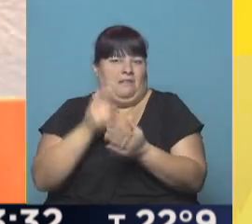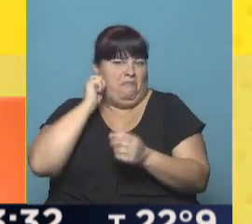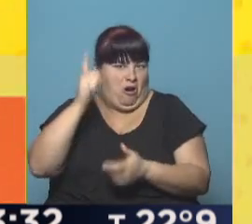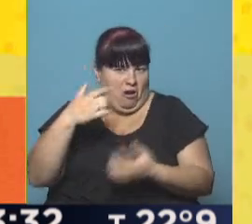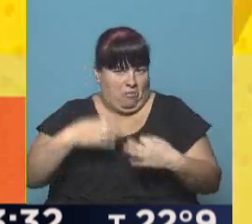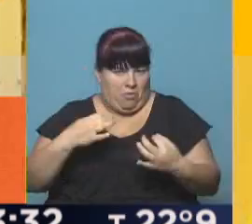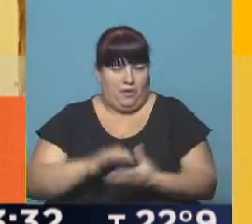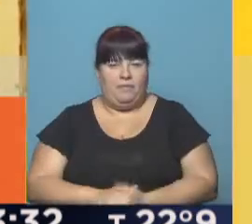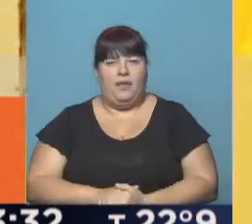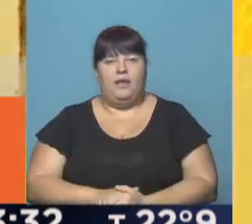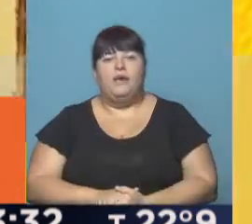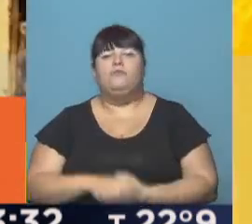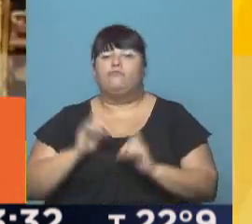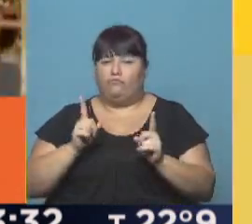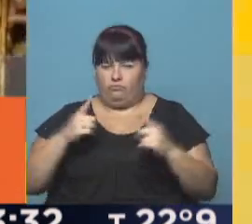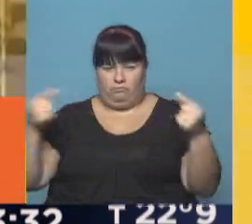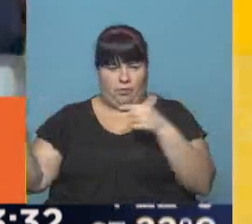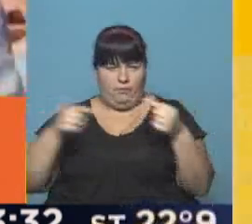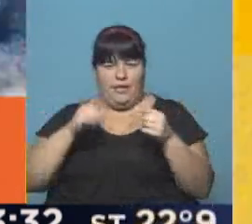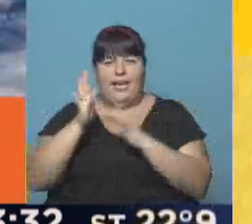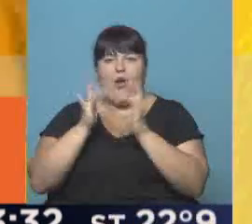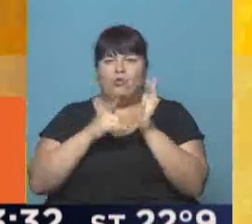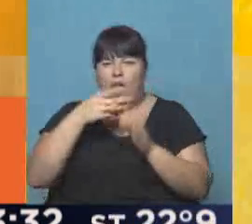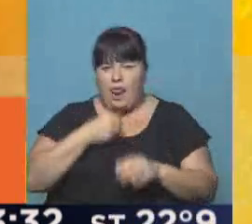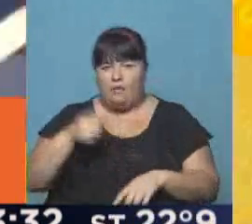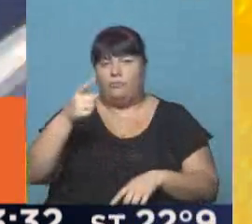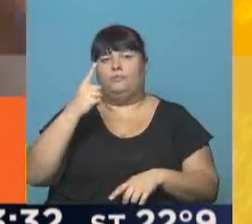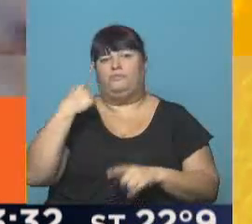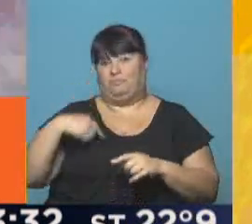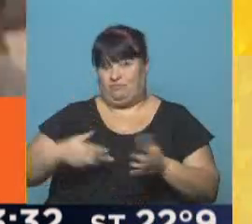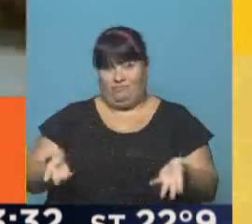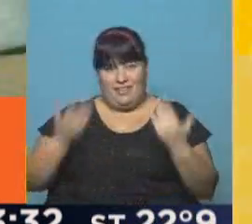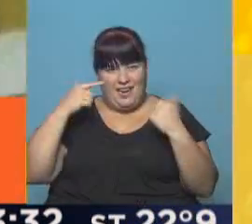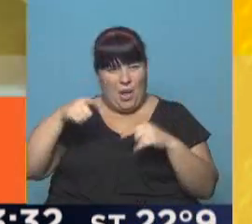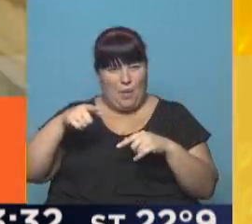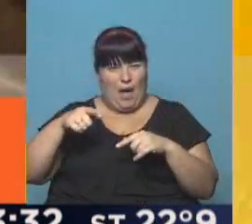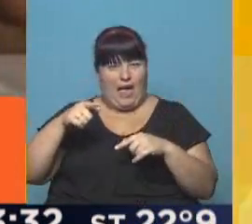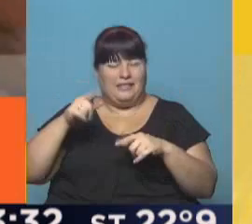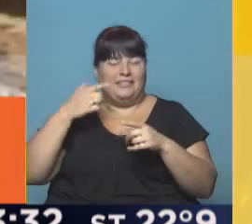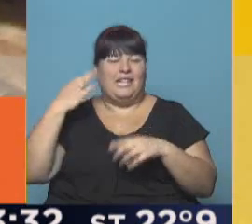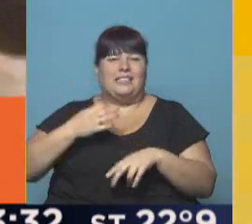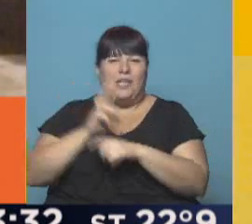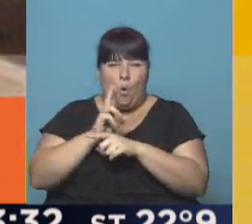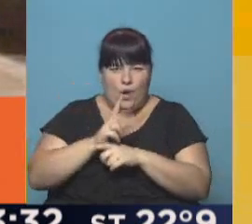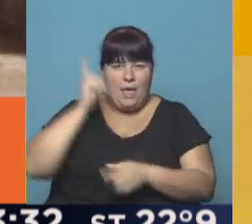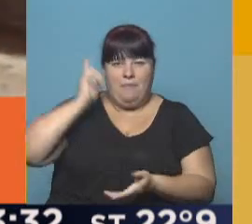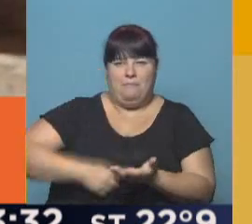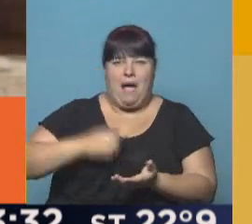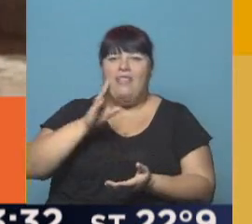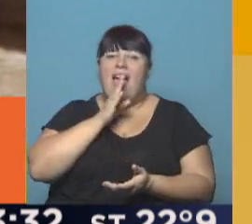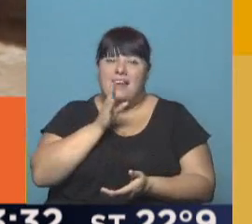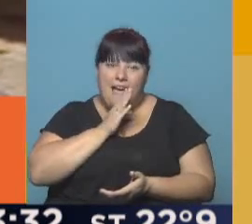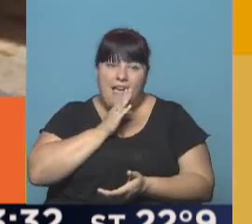éxito. Siguen los choques en Jerusalén. Un día después del levantamiento de las medidas de seguridad impuestas por